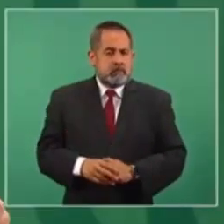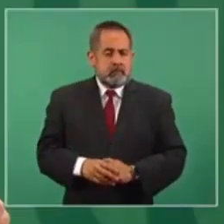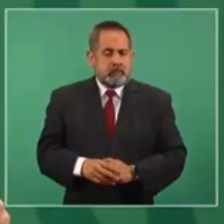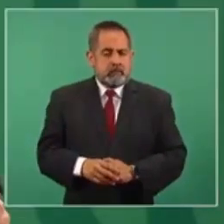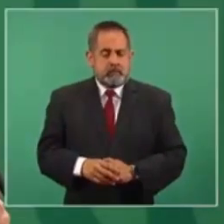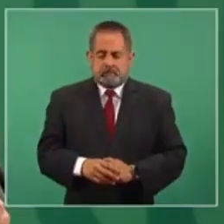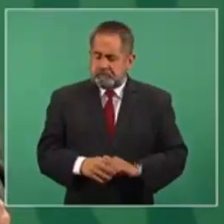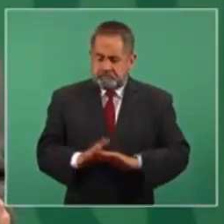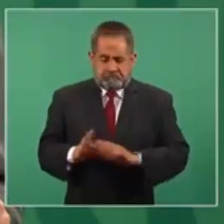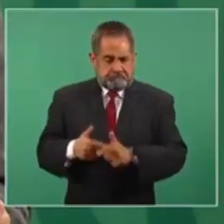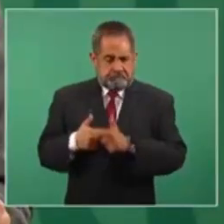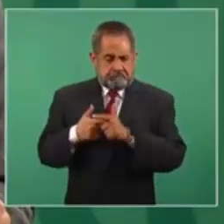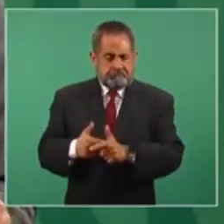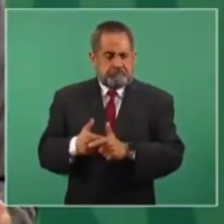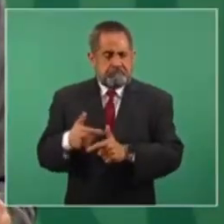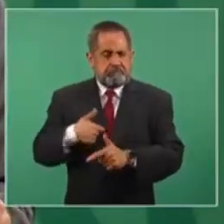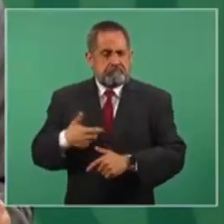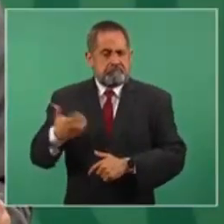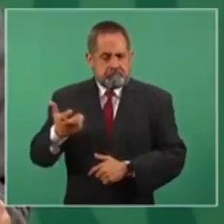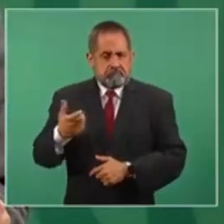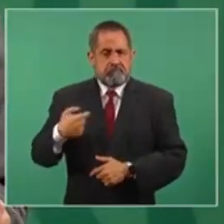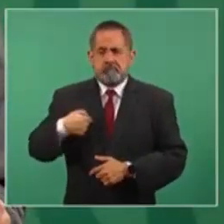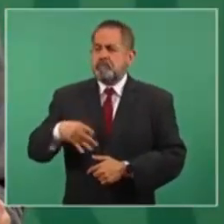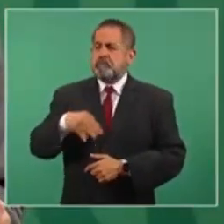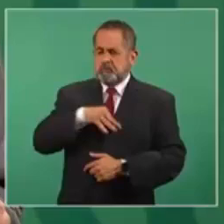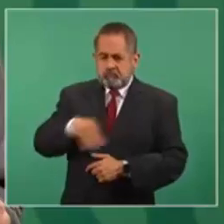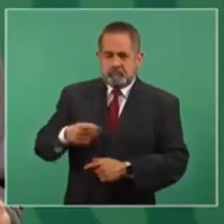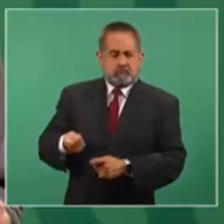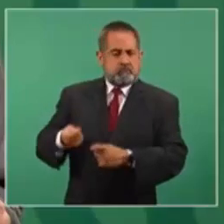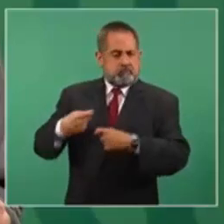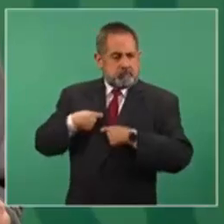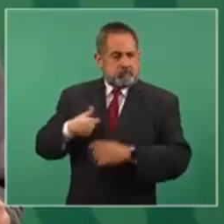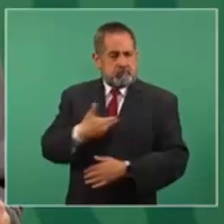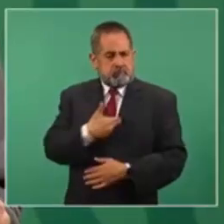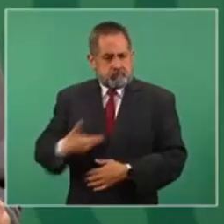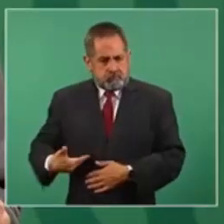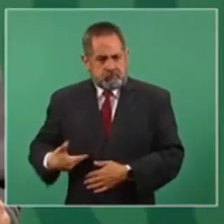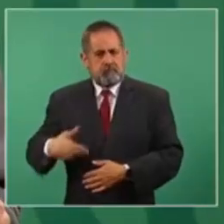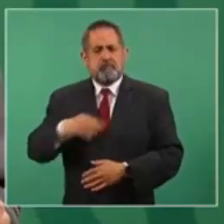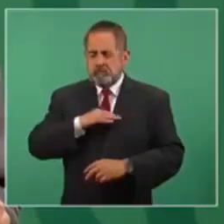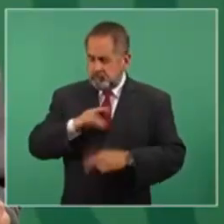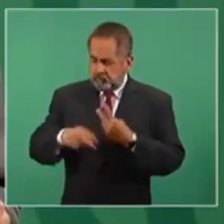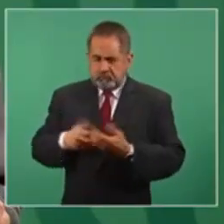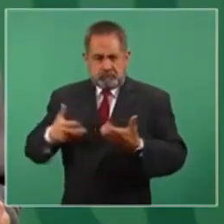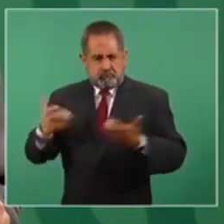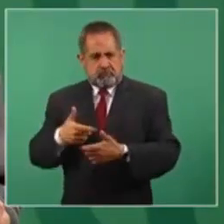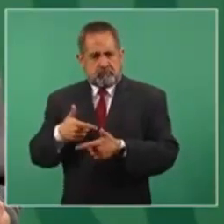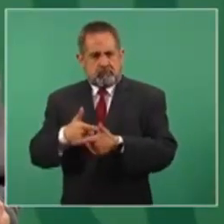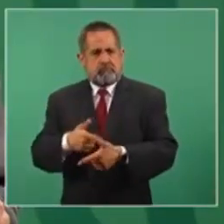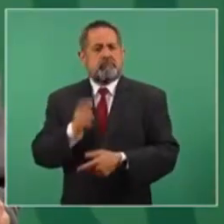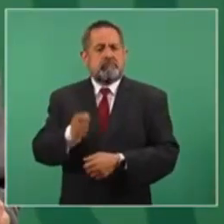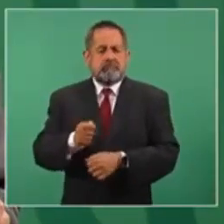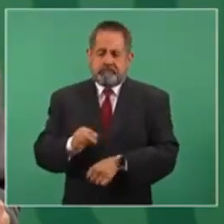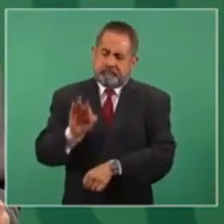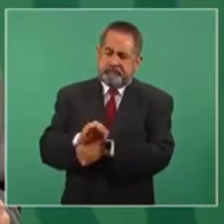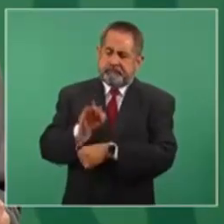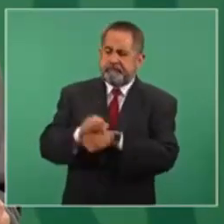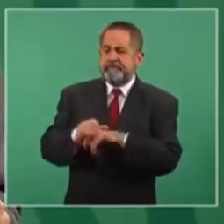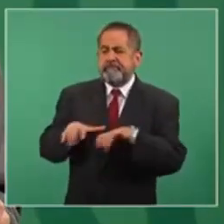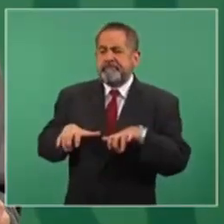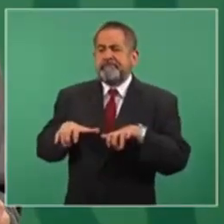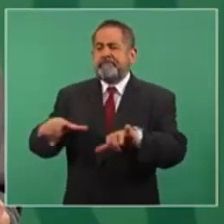a ejercer nuestras facultades a plenitud y a defender el interés